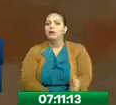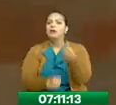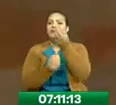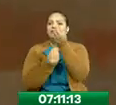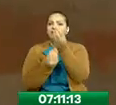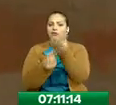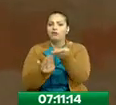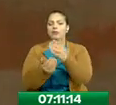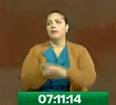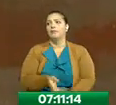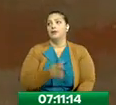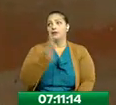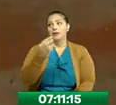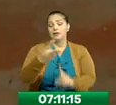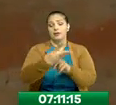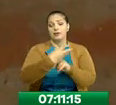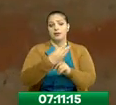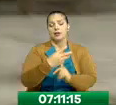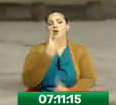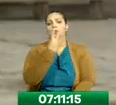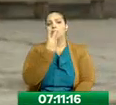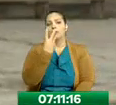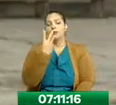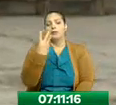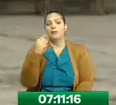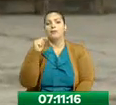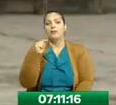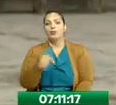dude en visitar la página